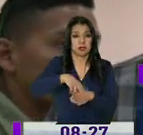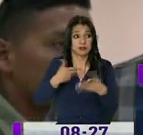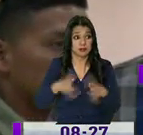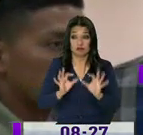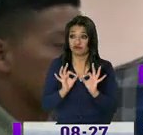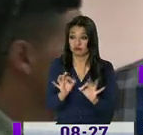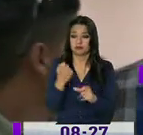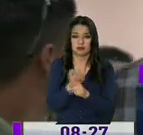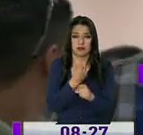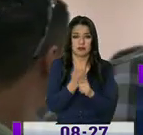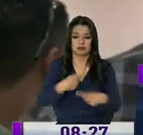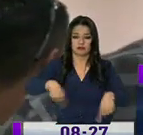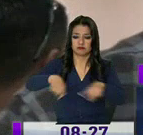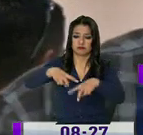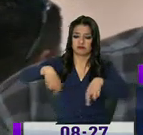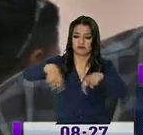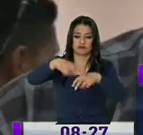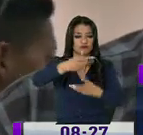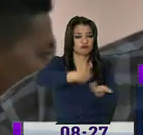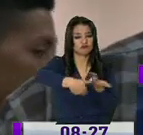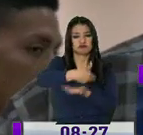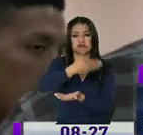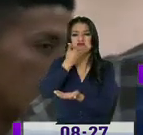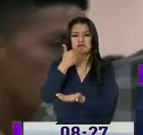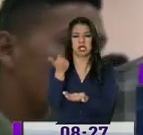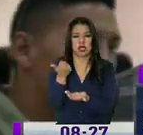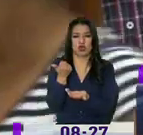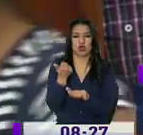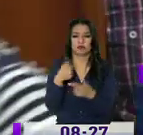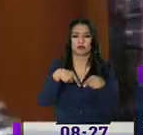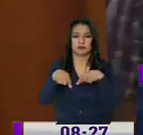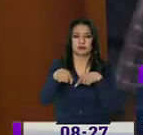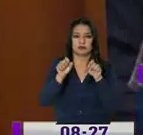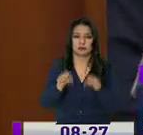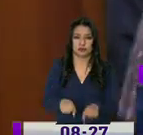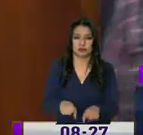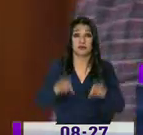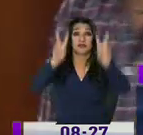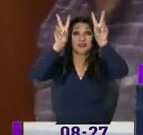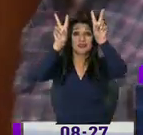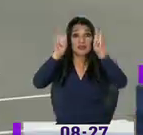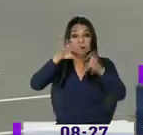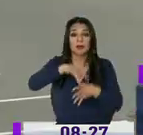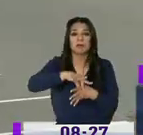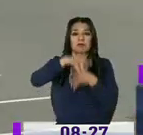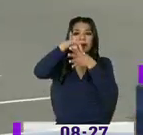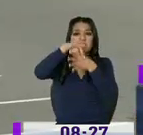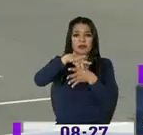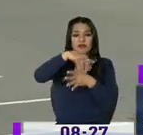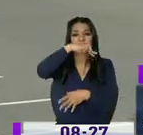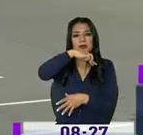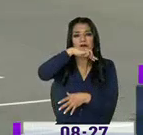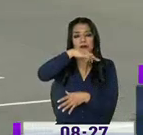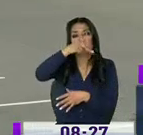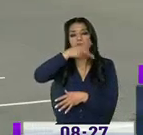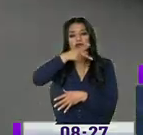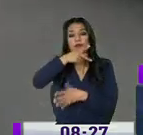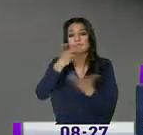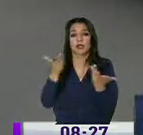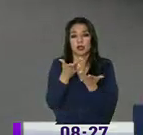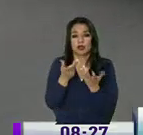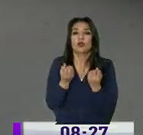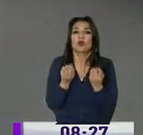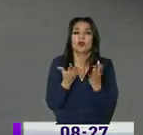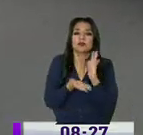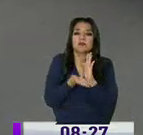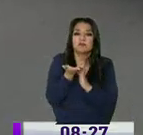a trabajar en mesas para mejorar las condiciones de este tipo de modalidades de transporte. Uno de los temas que quedó pendiente tanto en Manta y Puerto Viejo es definir la nueva